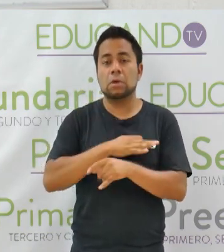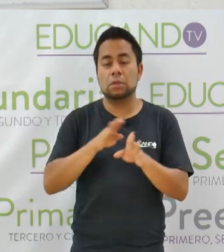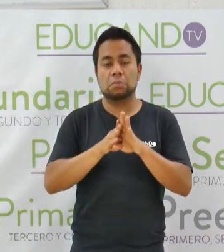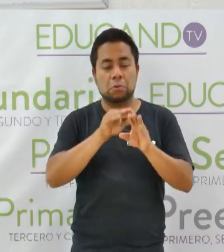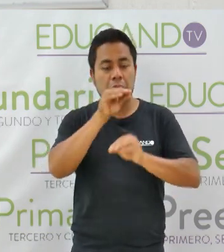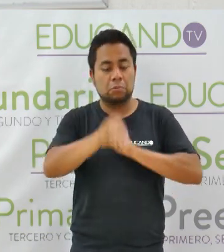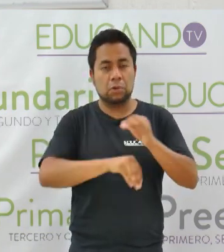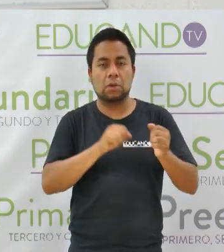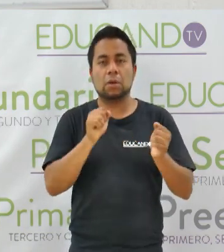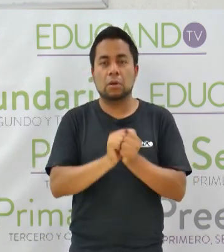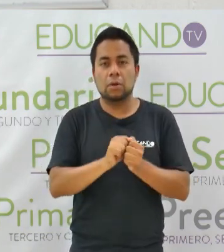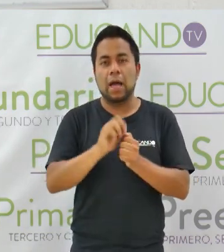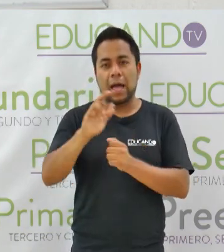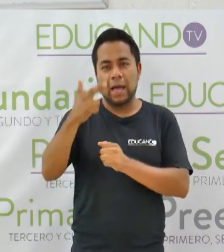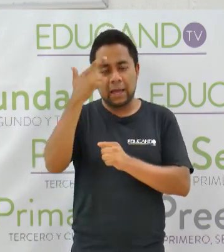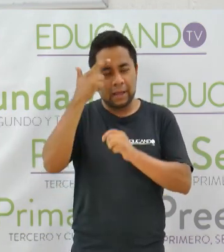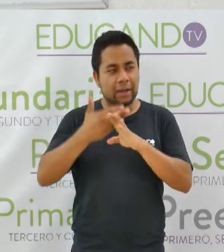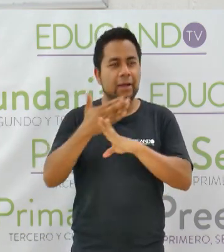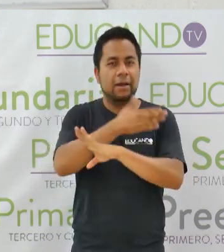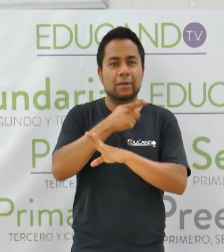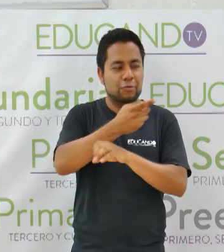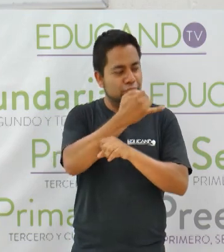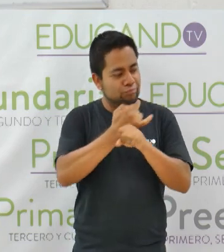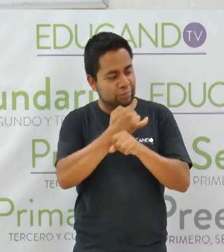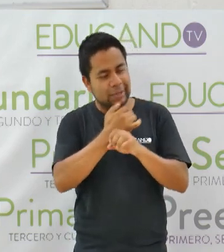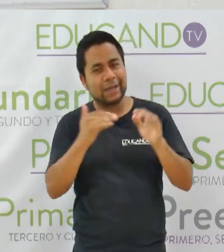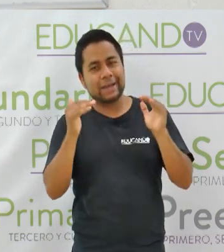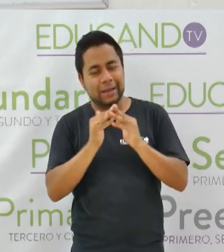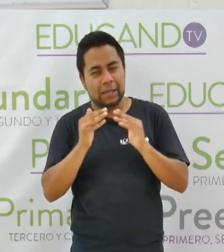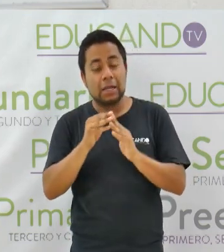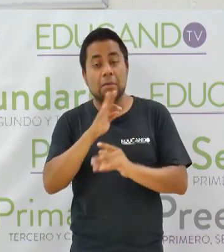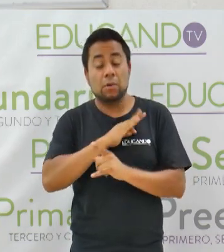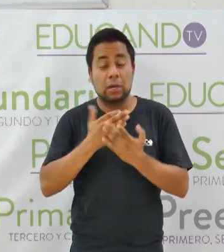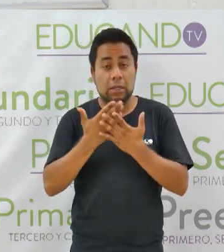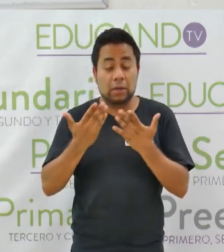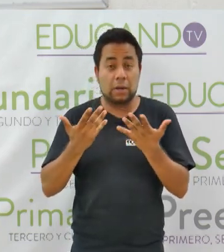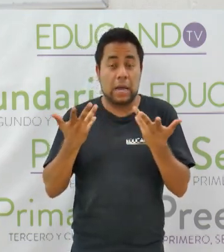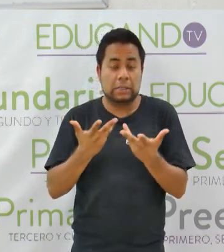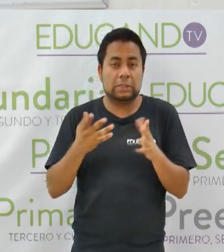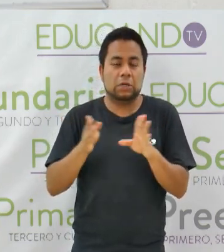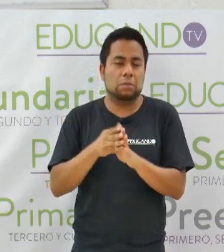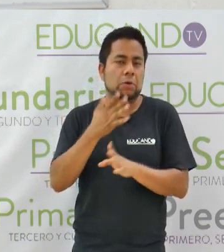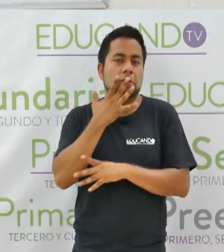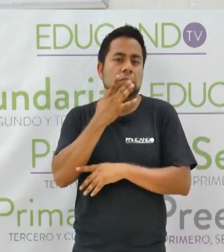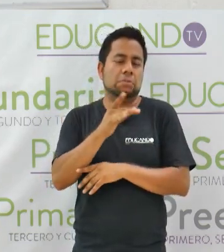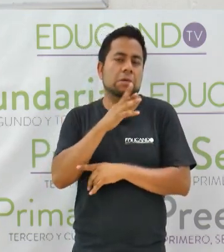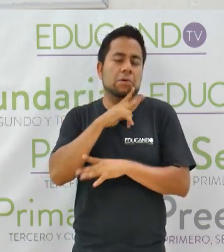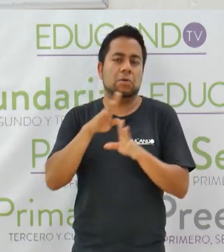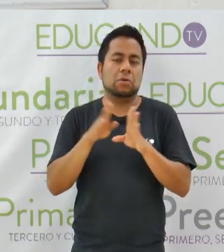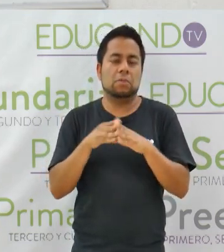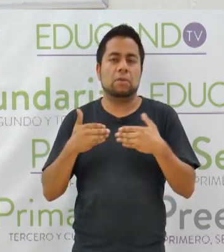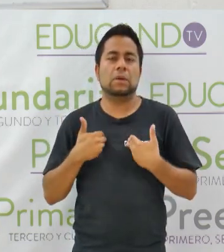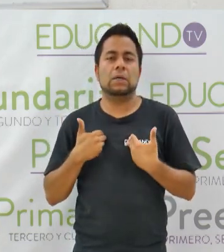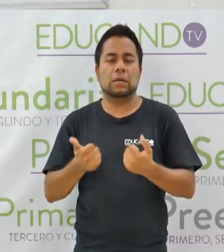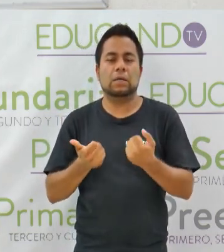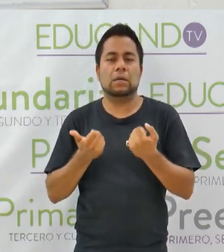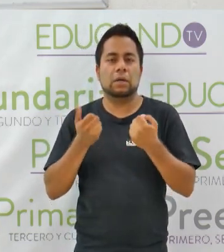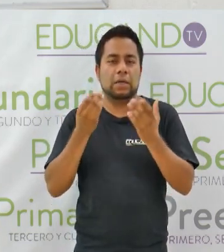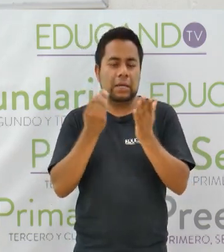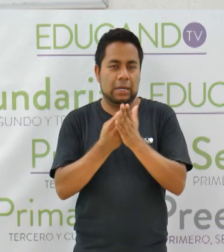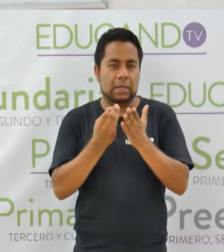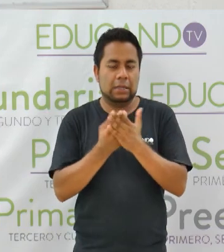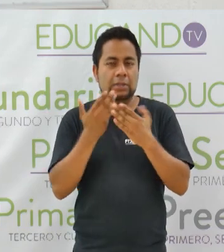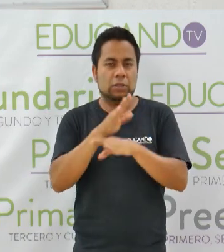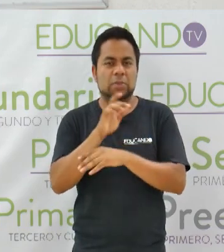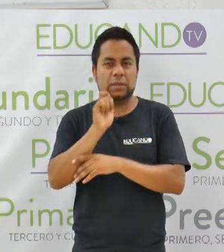podamos trabajar ya con el recordatorio que tú realizaste en casa y poder hacer más simple y tener mejor